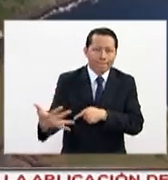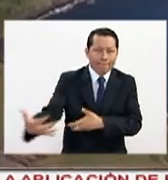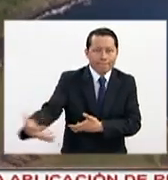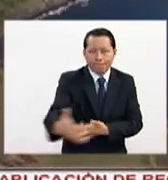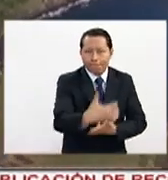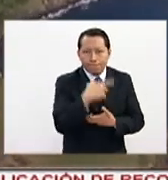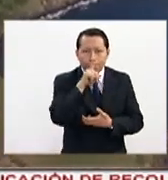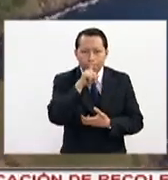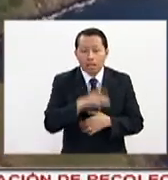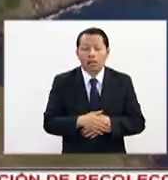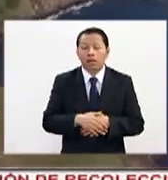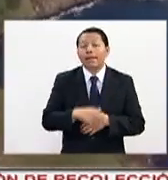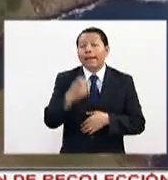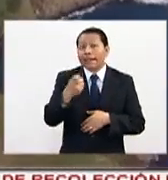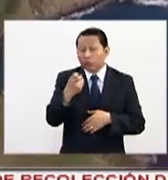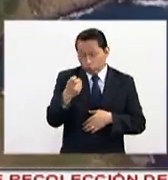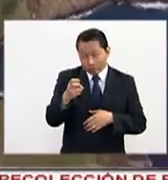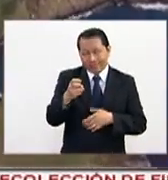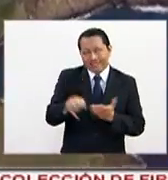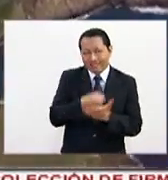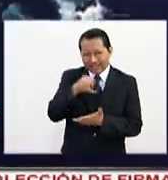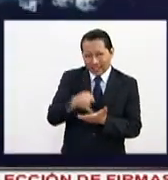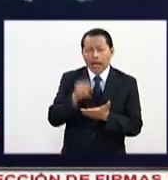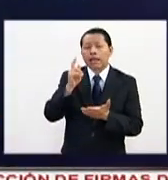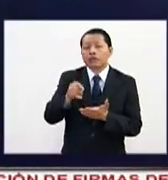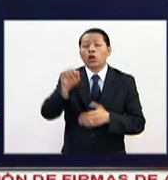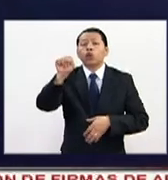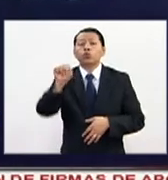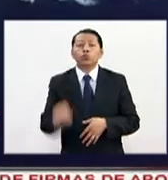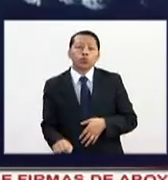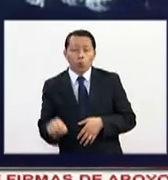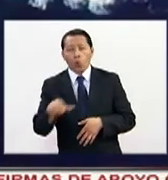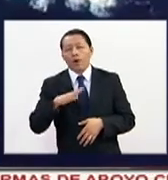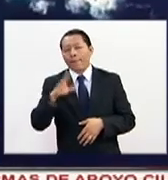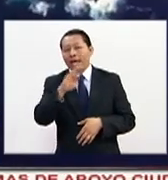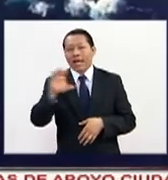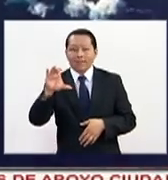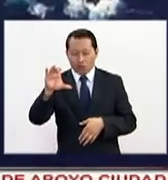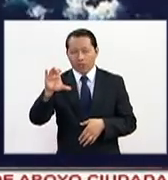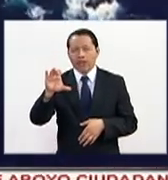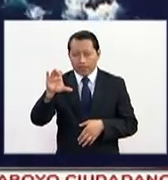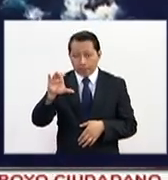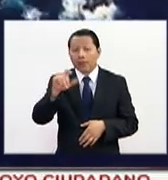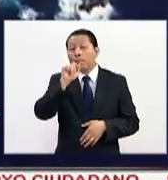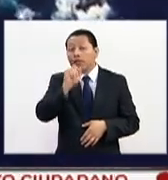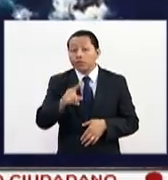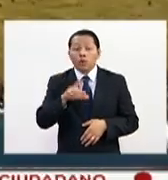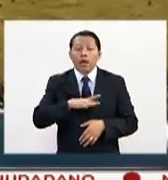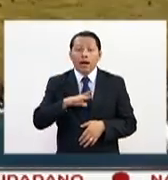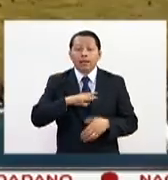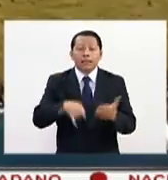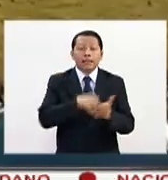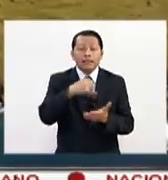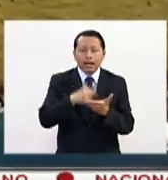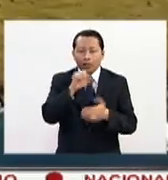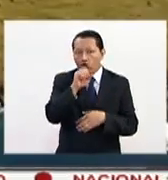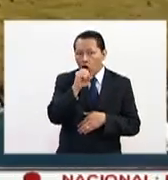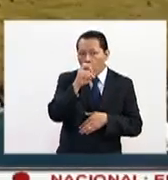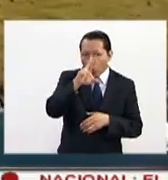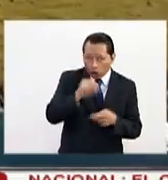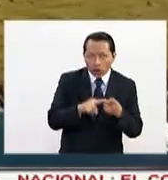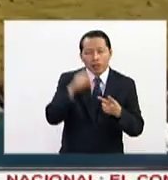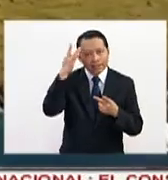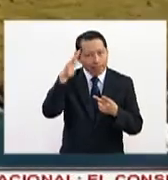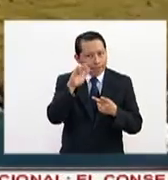El archipiélago de Revillagigedo se sitúa al sur de la península de Baja California. Se compone de las Islas Socorro,